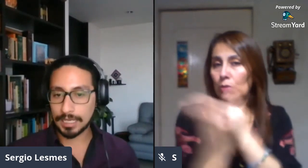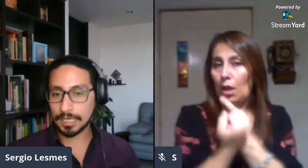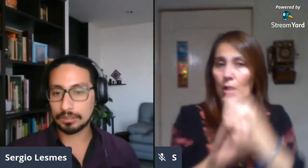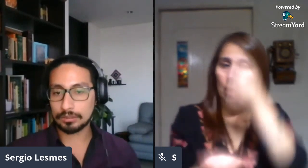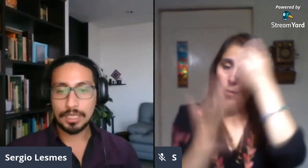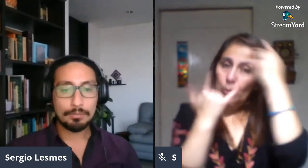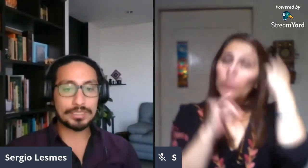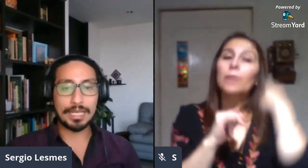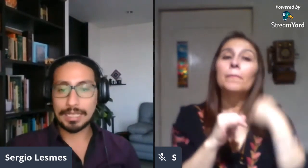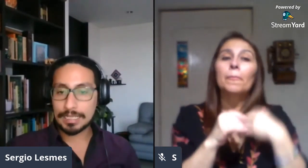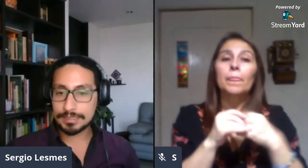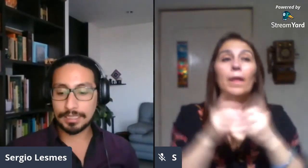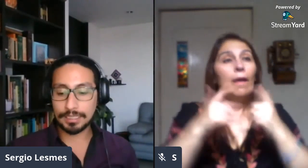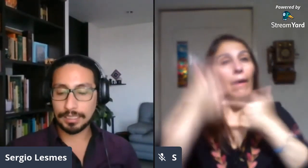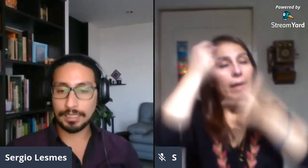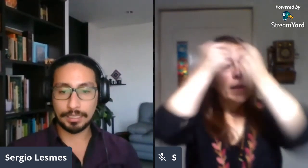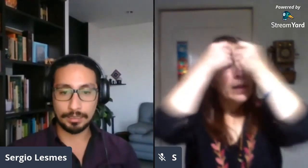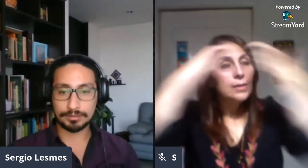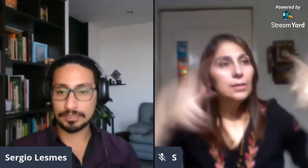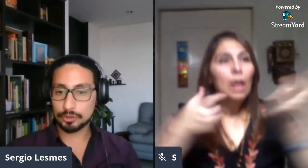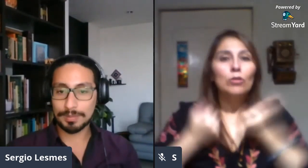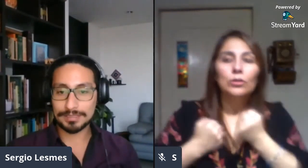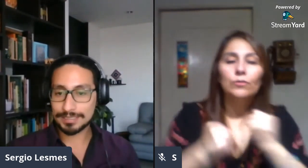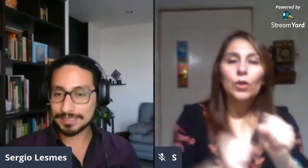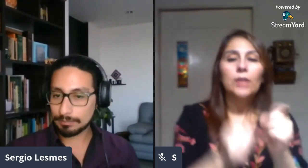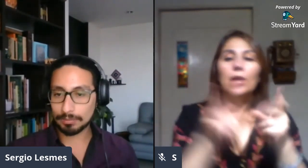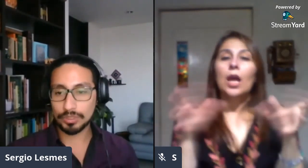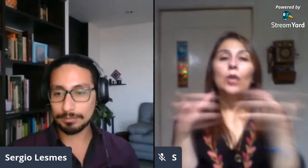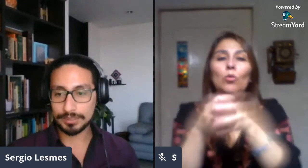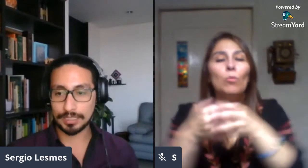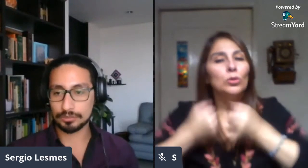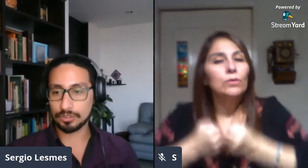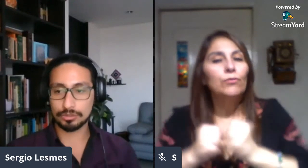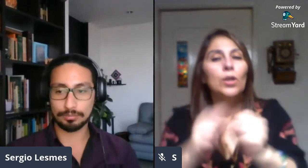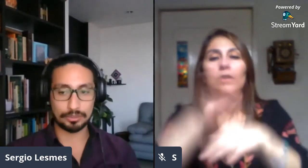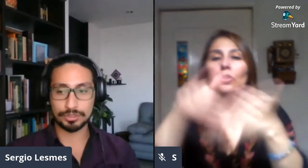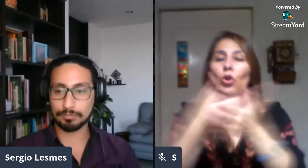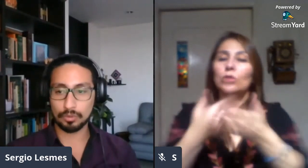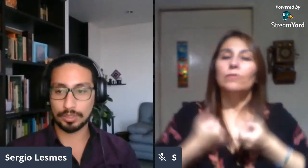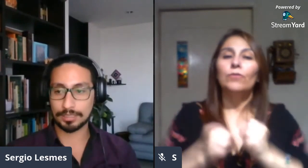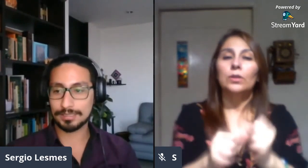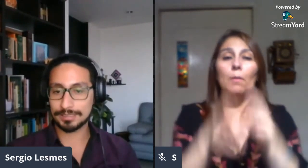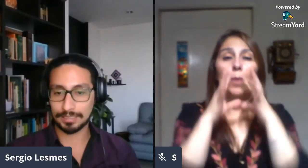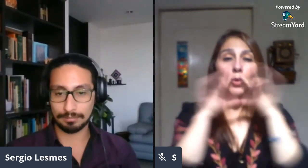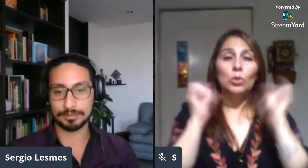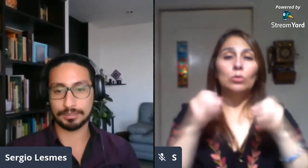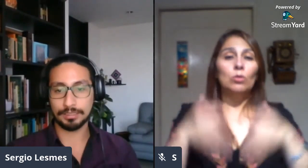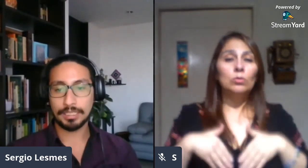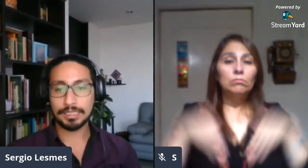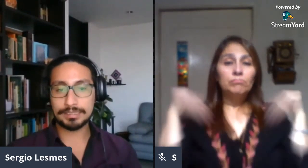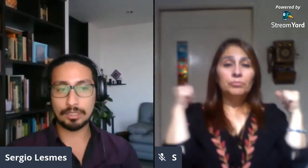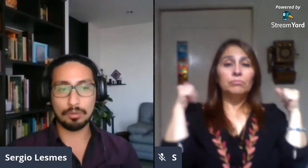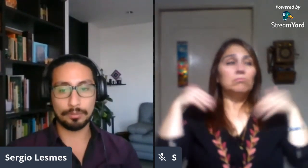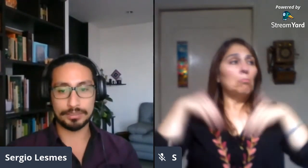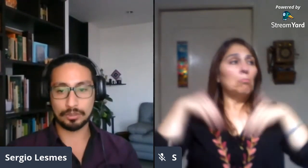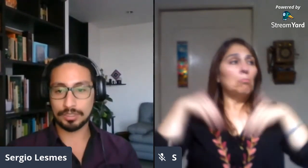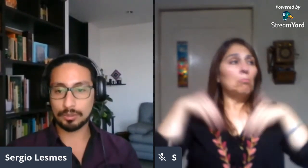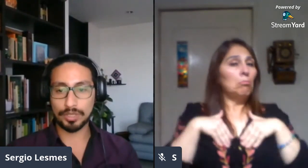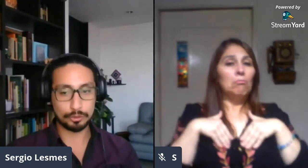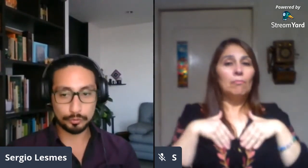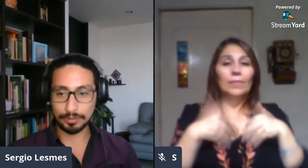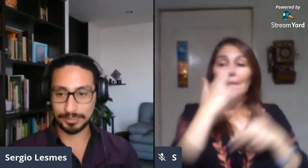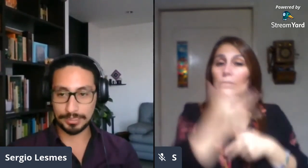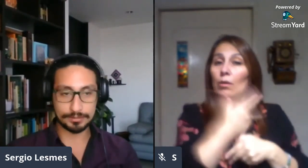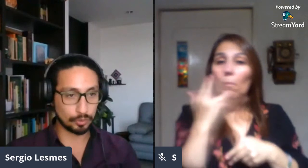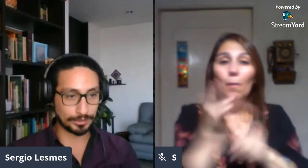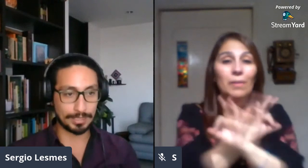haga el Estado, pues el alcance de estos va a ser siempre muy limitado si los hombres no se involucran sinceramente y se comprometen con el